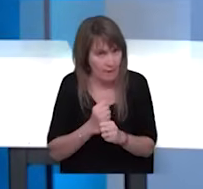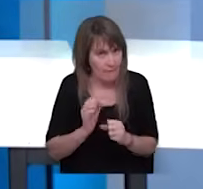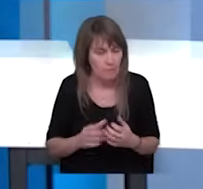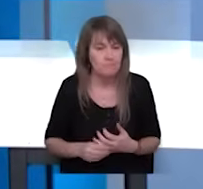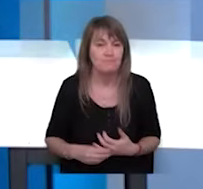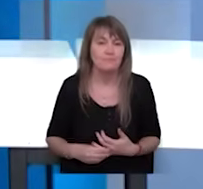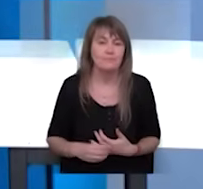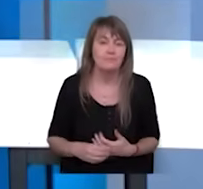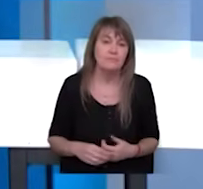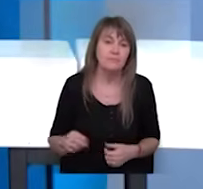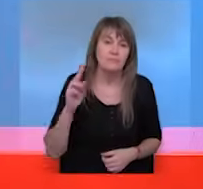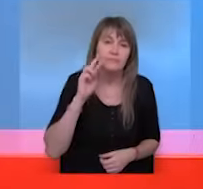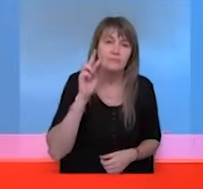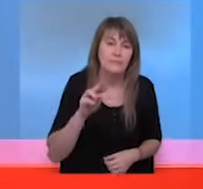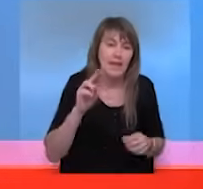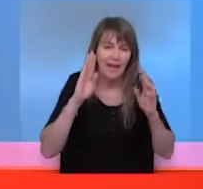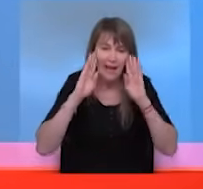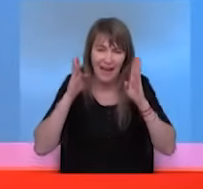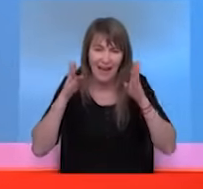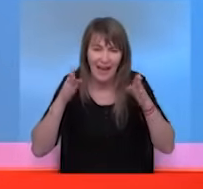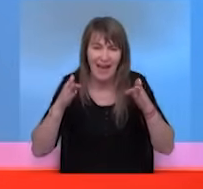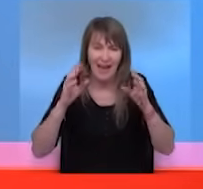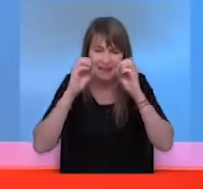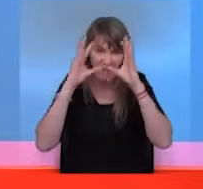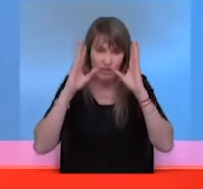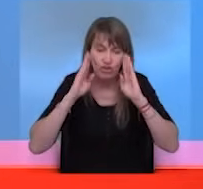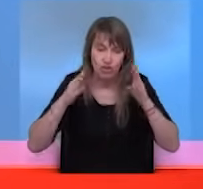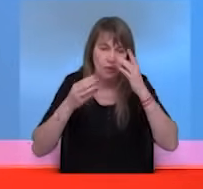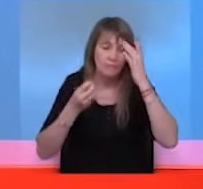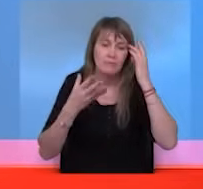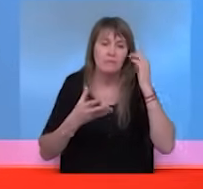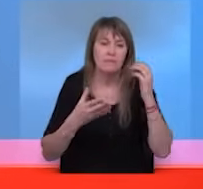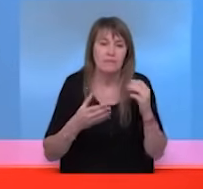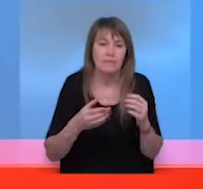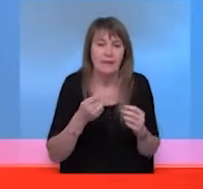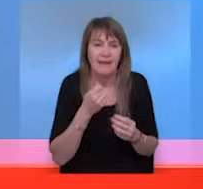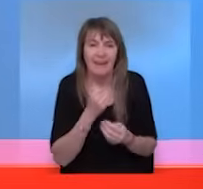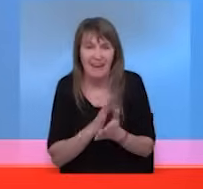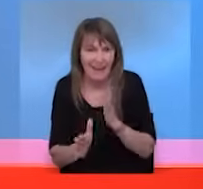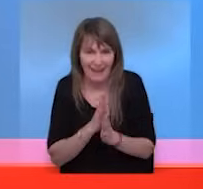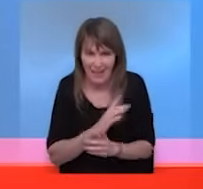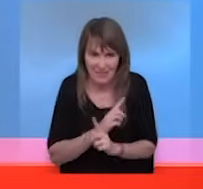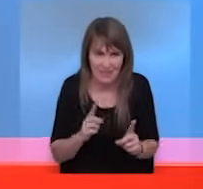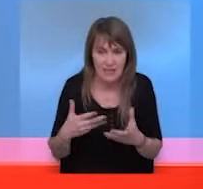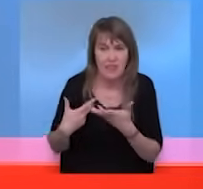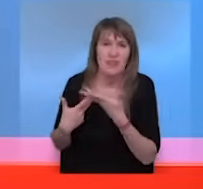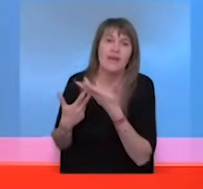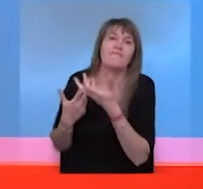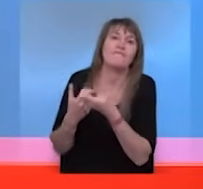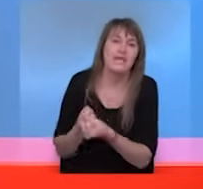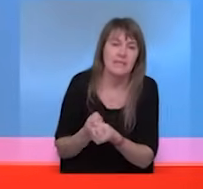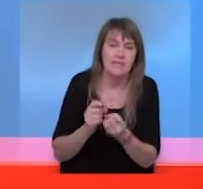hay hay que estar atentos me parece Porque paga Esto no es gratis esta defensa en el